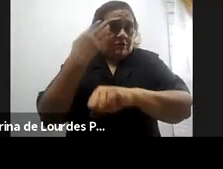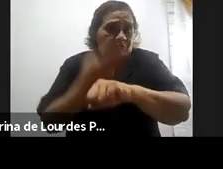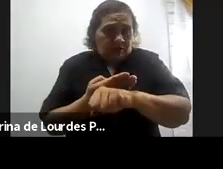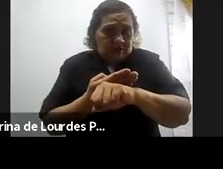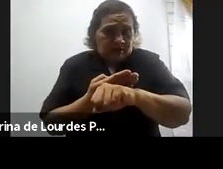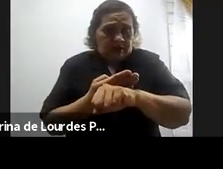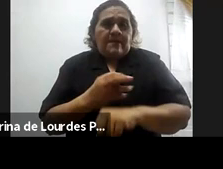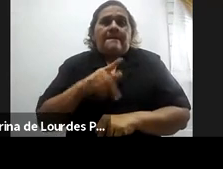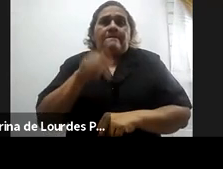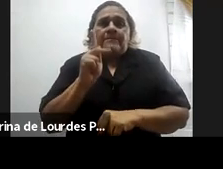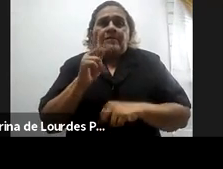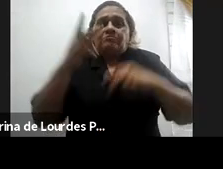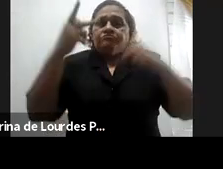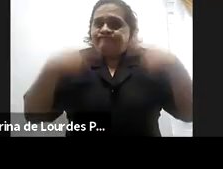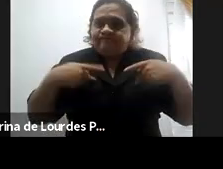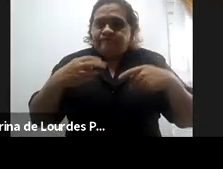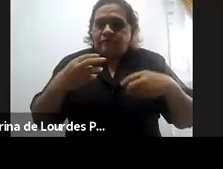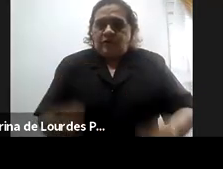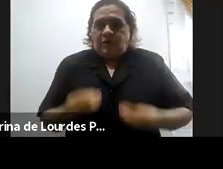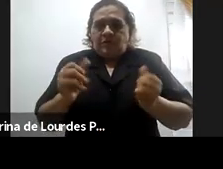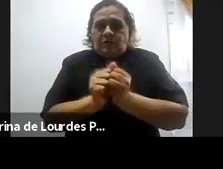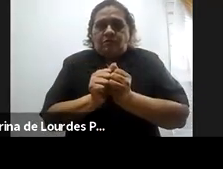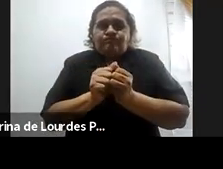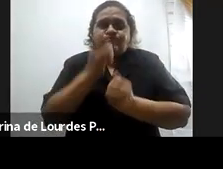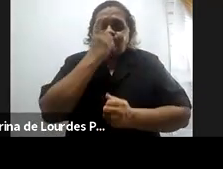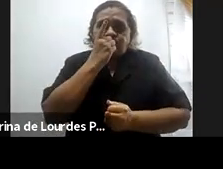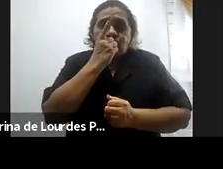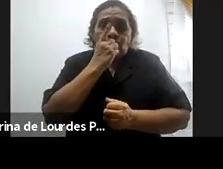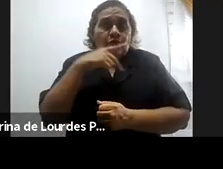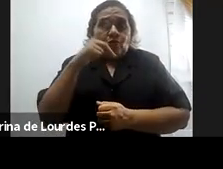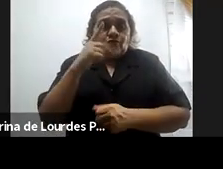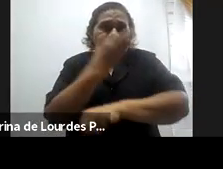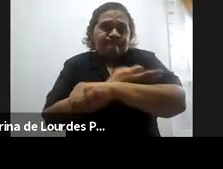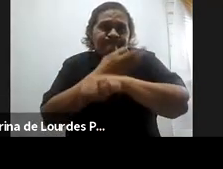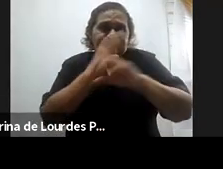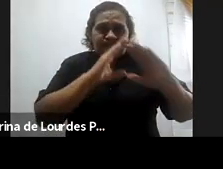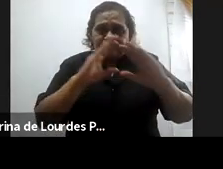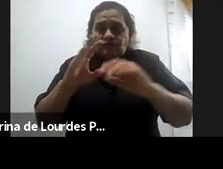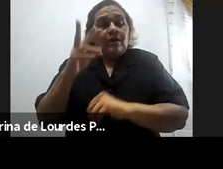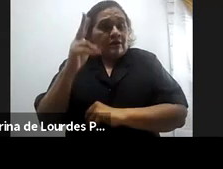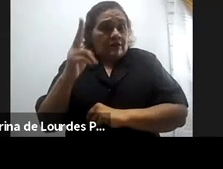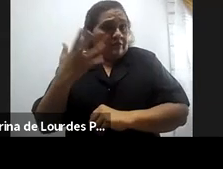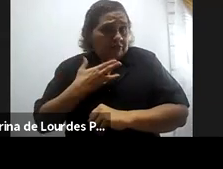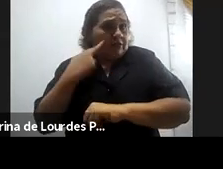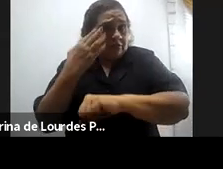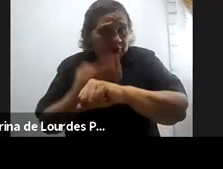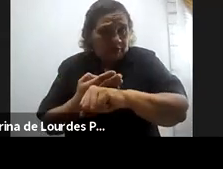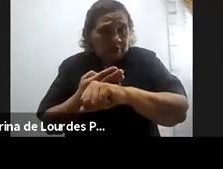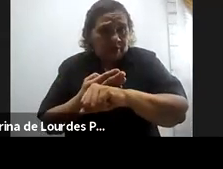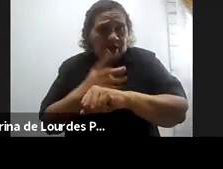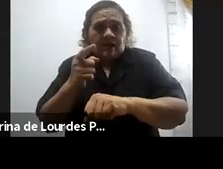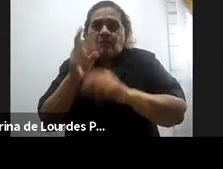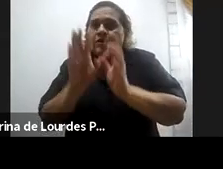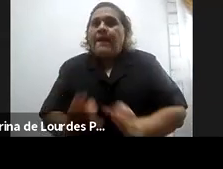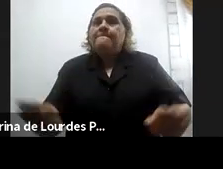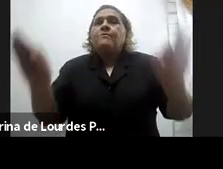pero las personas que viven con diabetes o sus cuidadores también tienen responsabilidades. Es muy